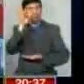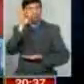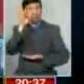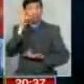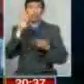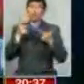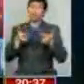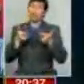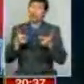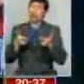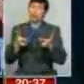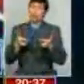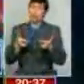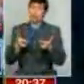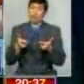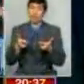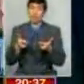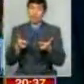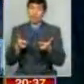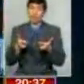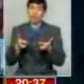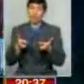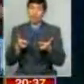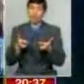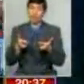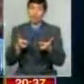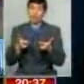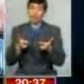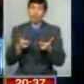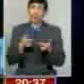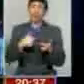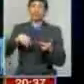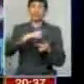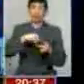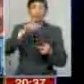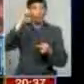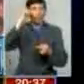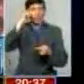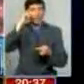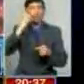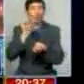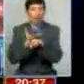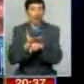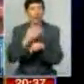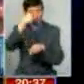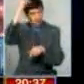suerte, seguramente vamos a poder contar con Arturo en el próximo partido.